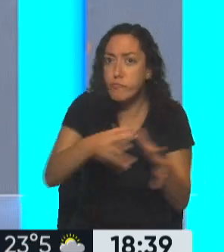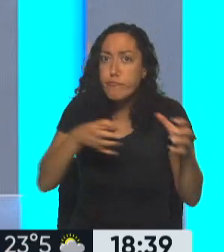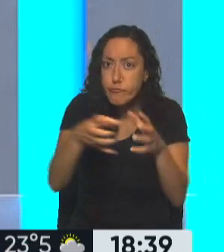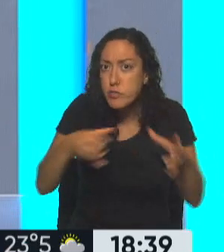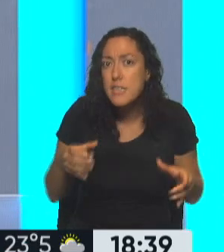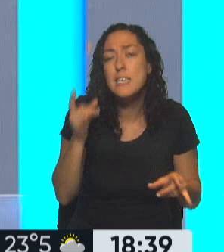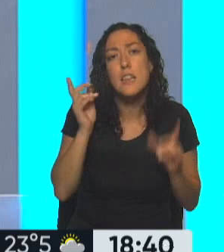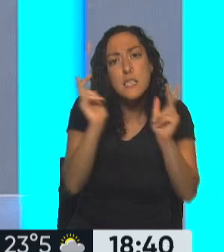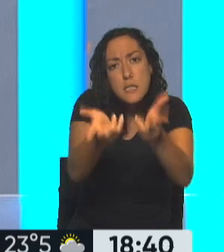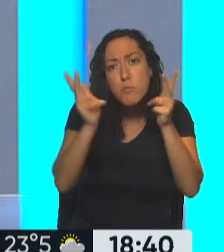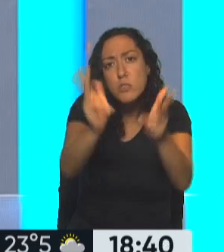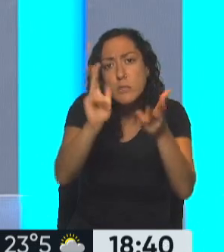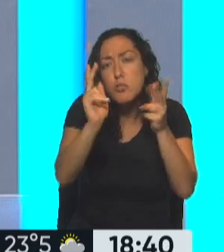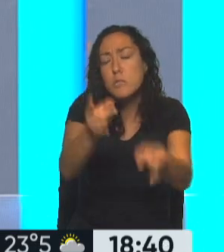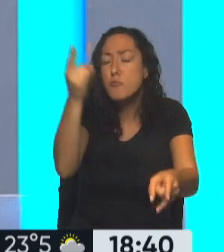decimos, en los